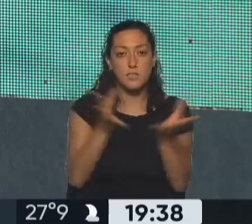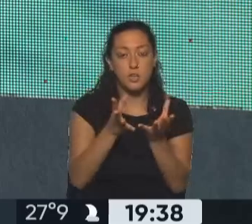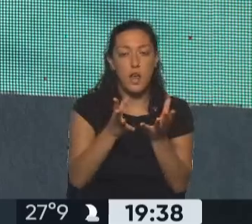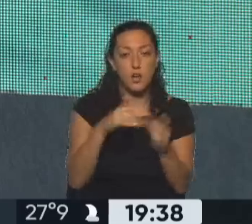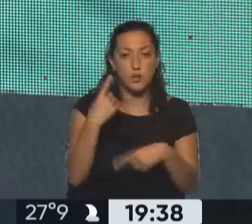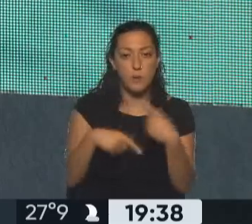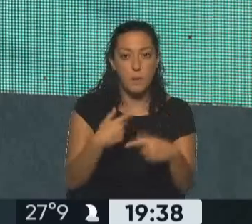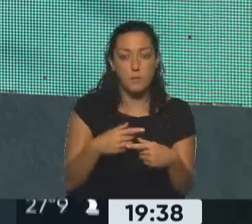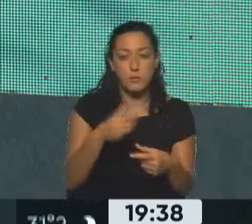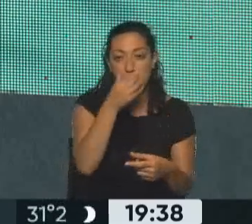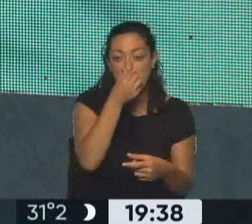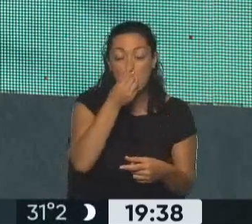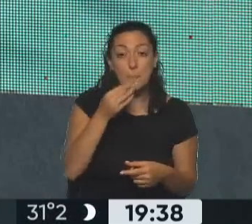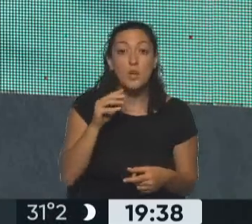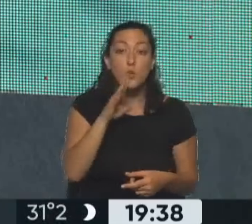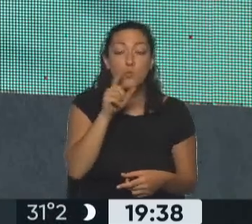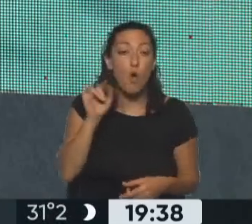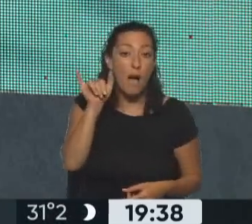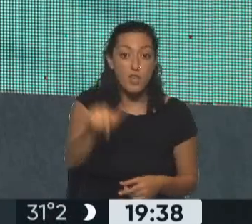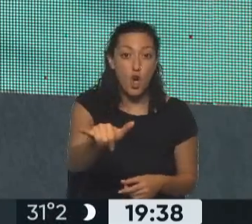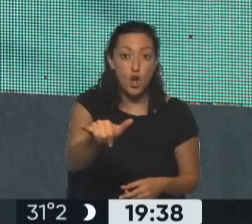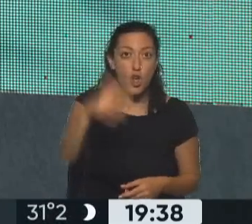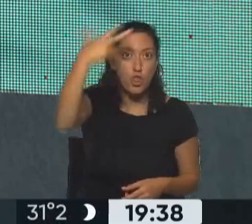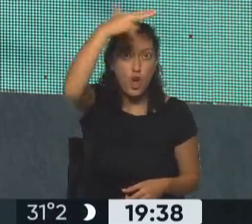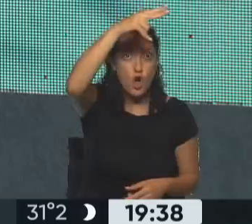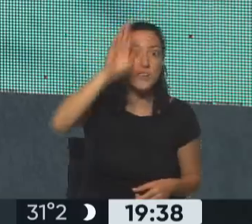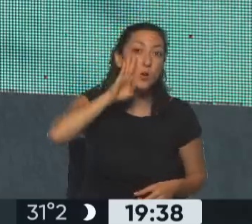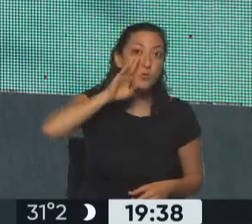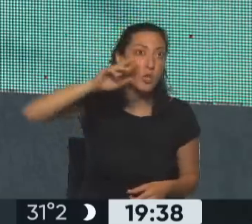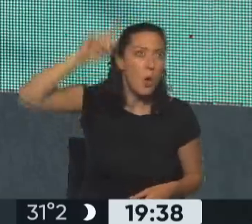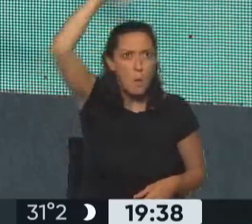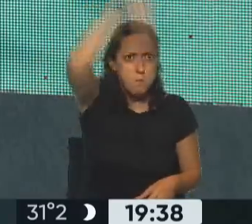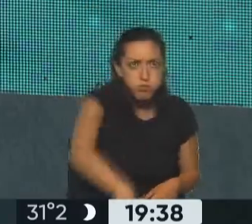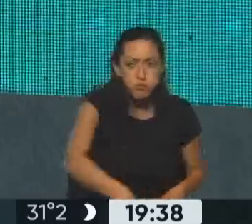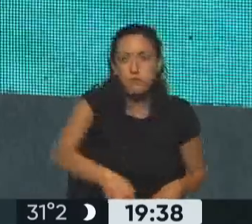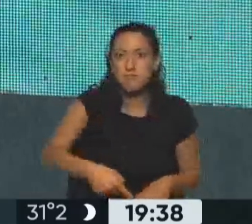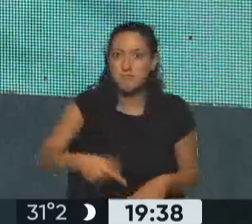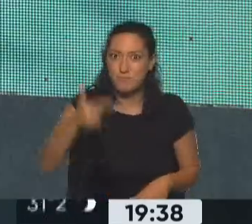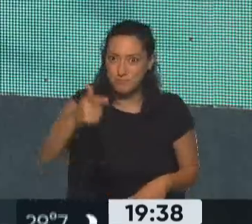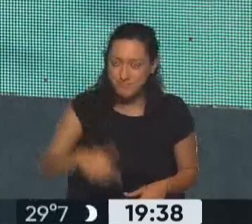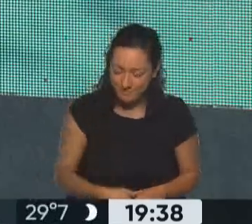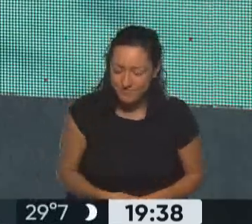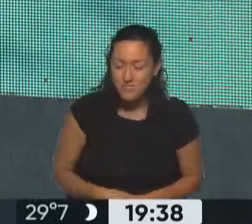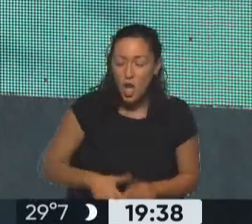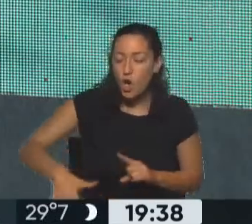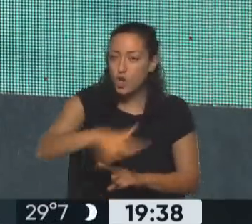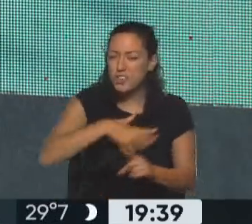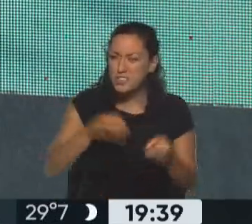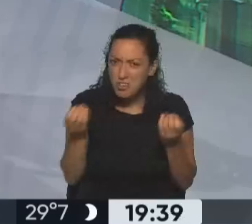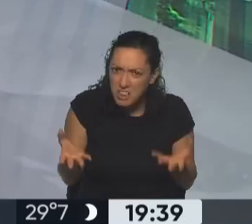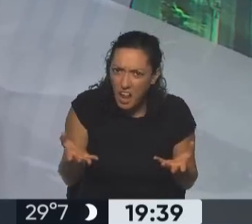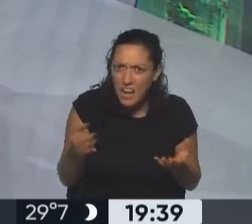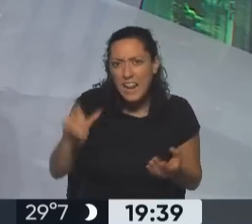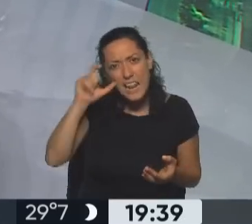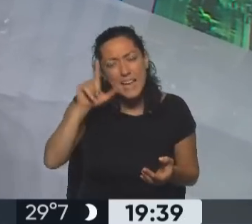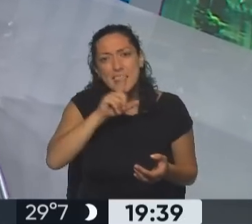Un avión de combate ruso bajó un dron estadounidense. Leticia Martínez, ¿en qué contexto sucedió esto y